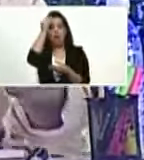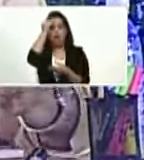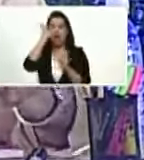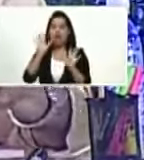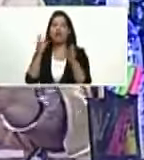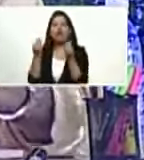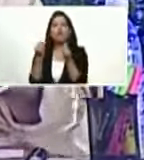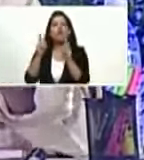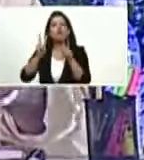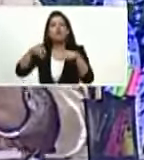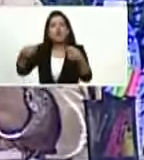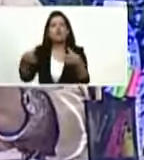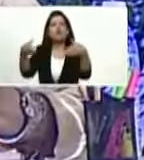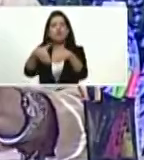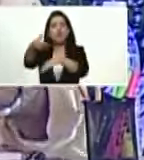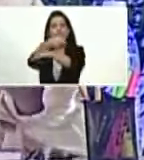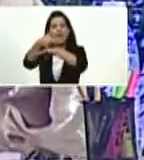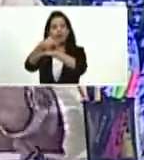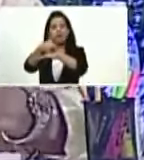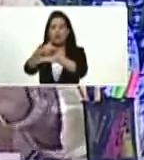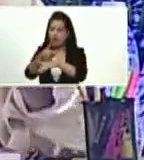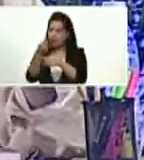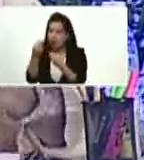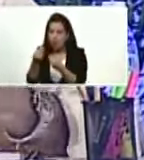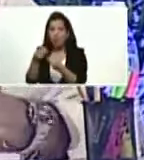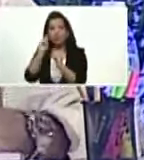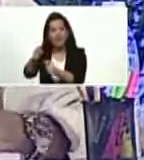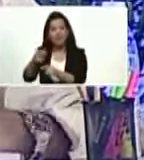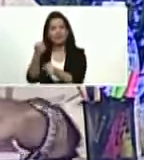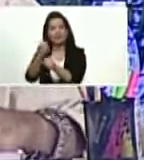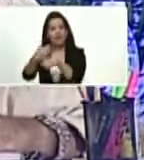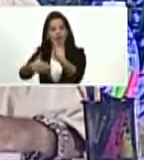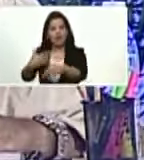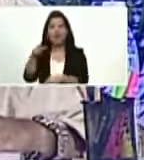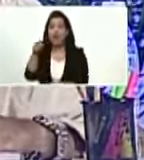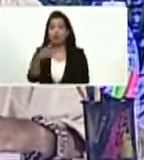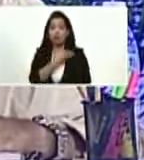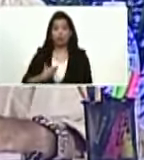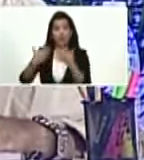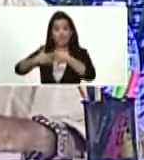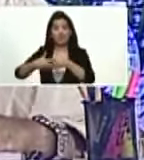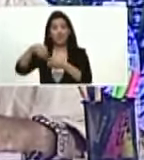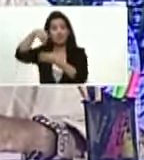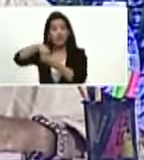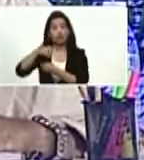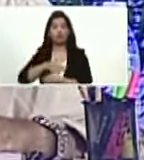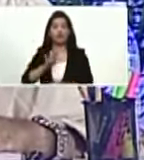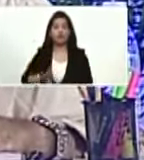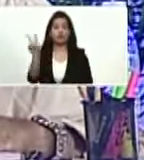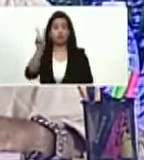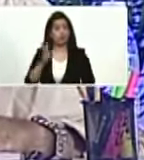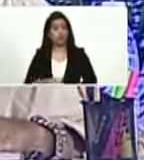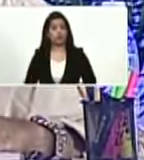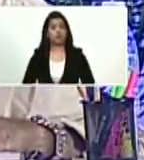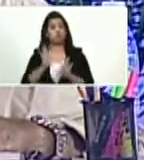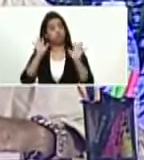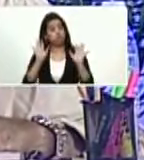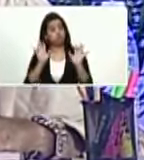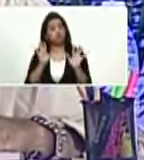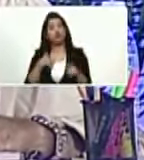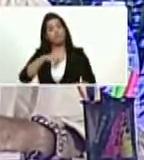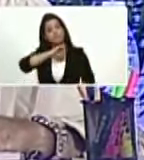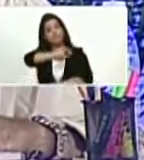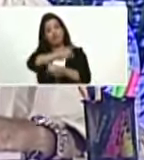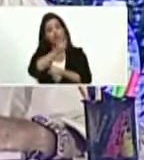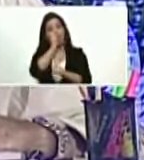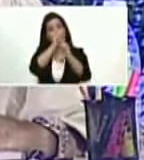nueva generación de empresarios socialistas de la clase obrera venezolana. Así que es la otra orden que le doy a